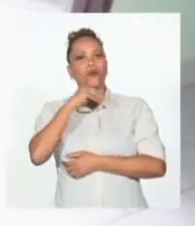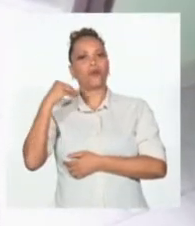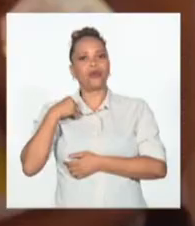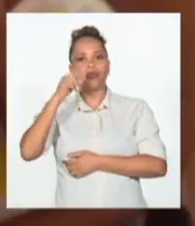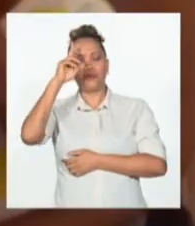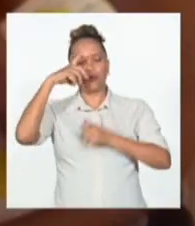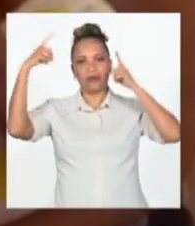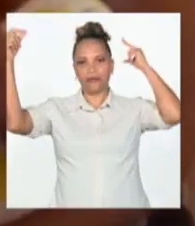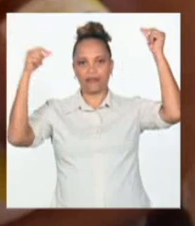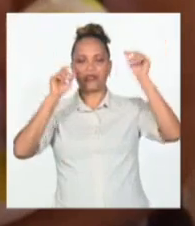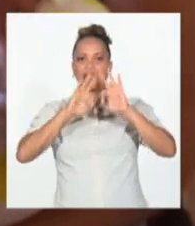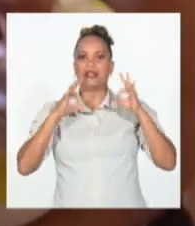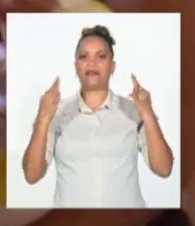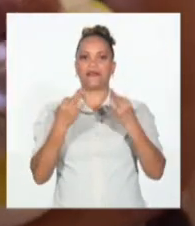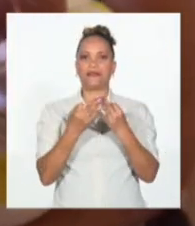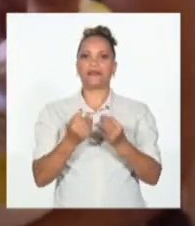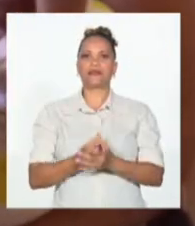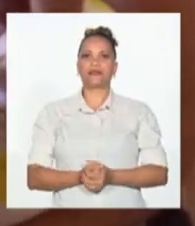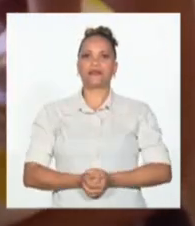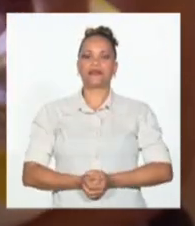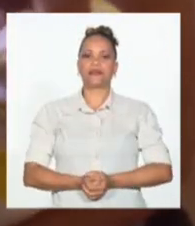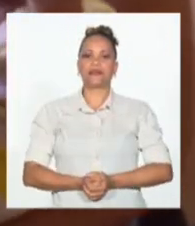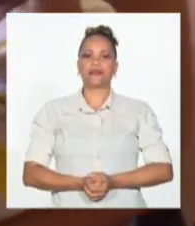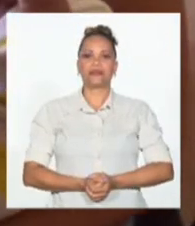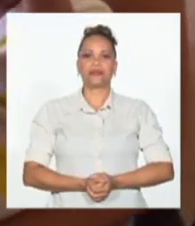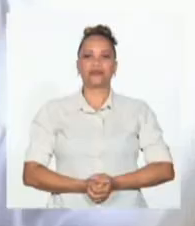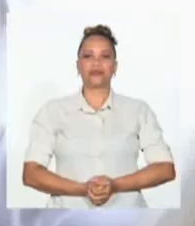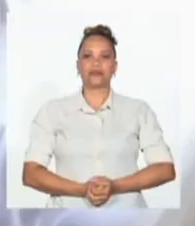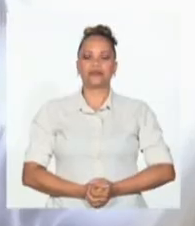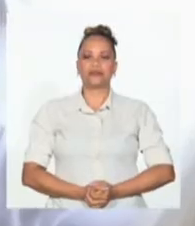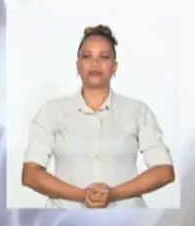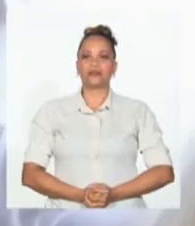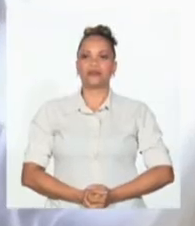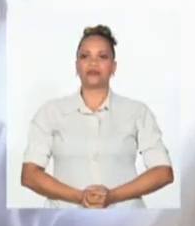la familia. José Vladimir Pérez y Yadira González Otero, Canal Cubano de Noticias.